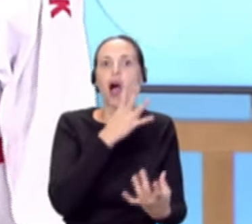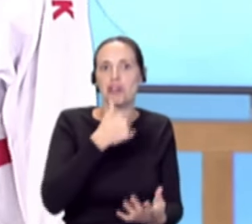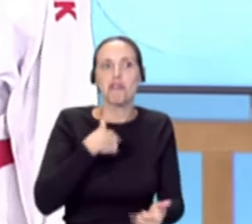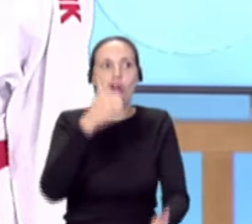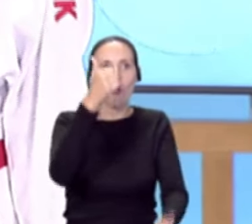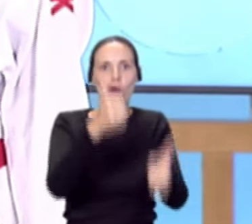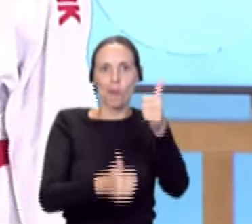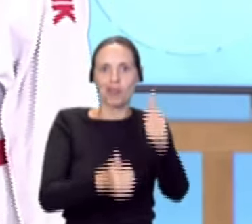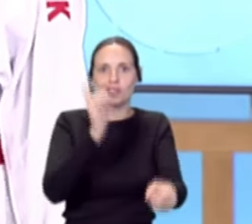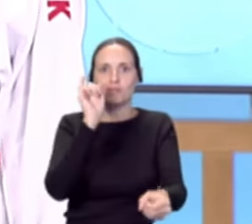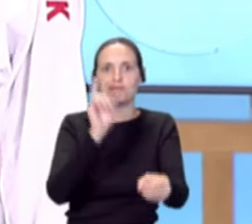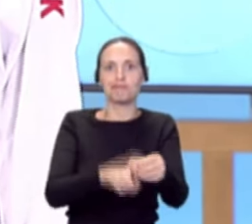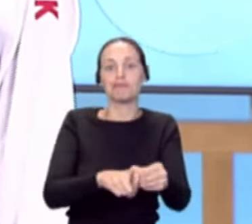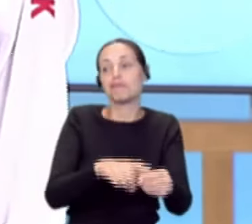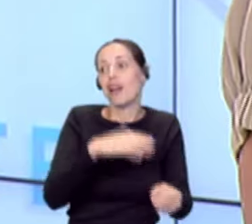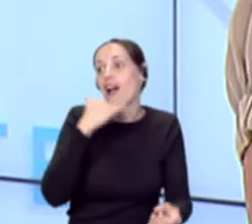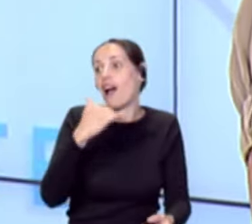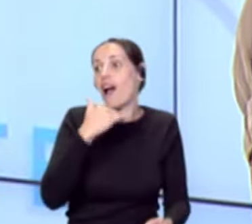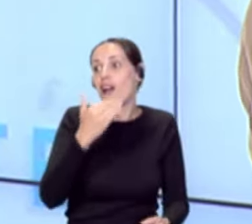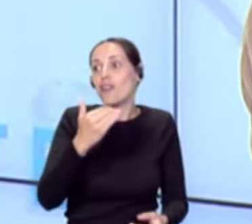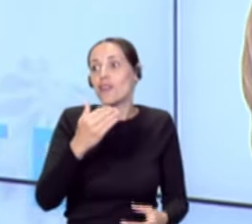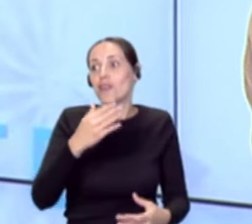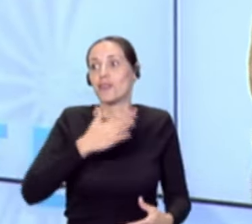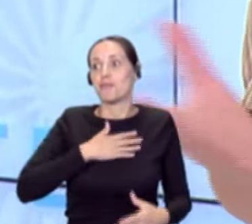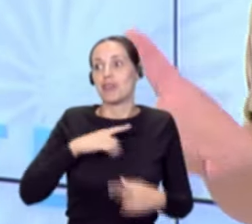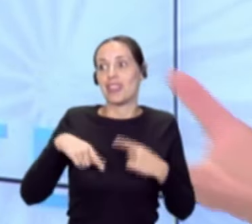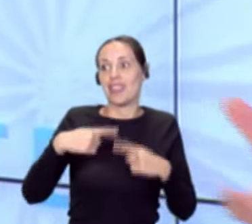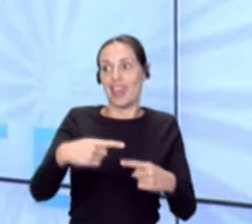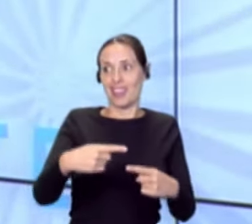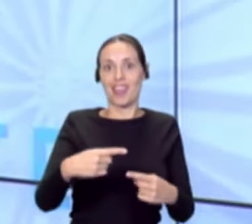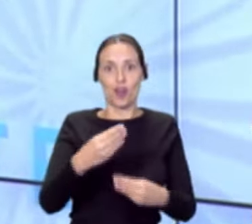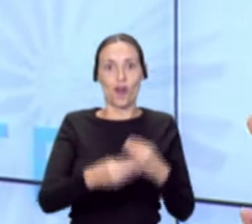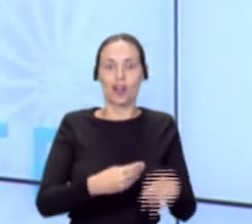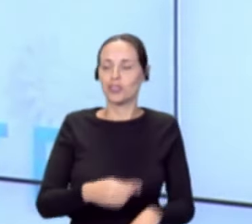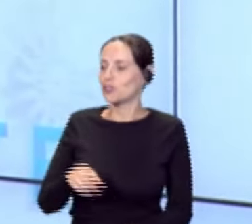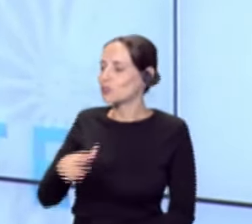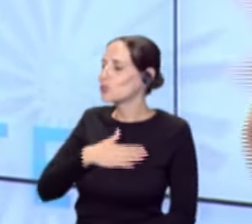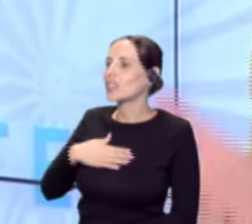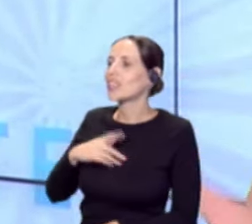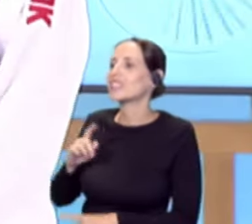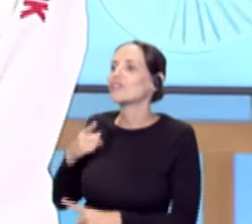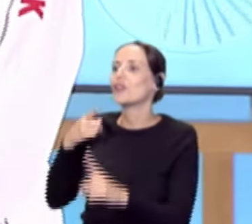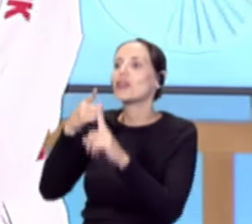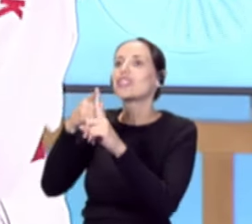y es algo que forma parte de mi día a día. ¿Y qué te gustaría lograr como karateca? ¿Cuáles son